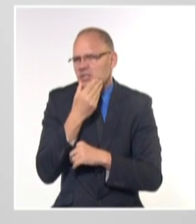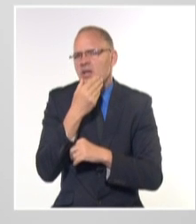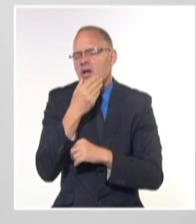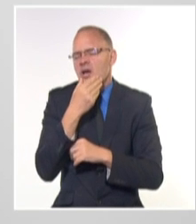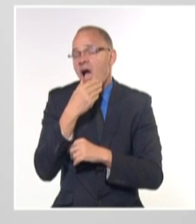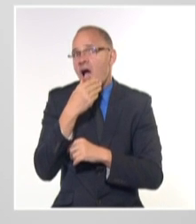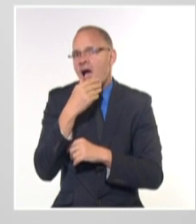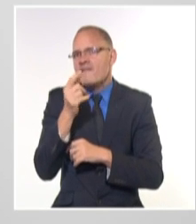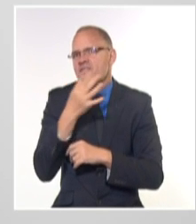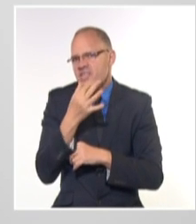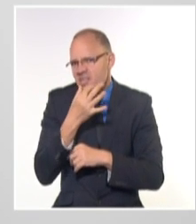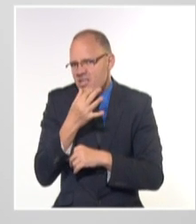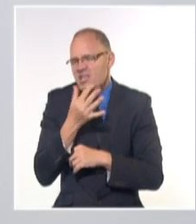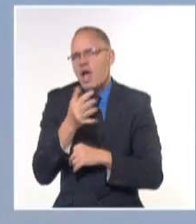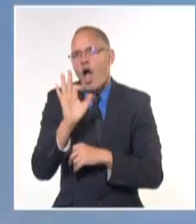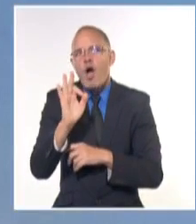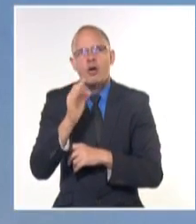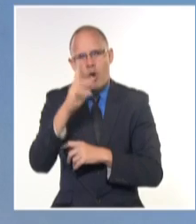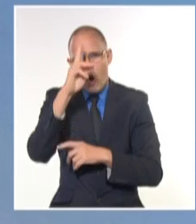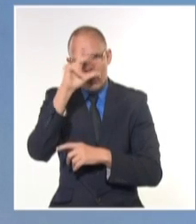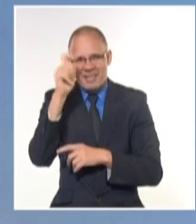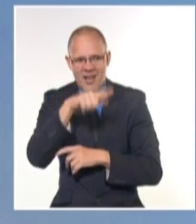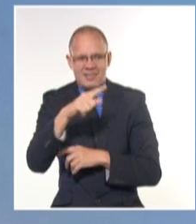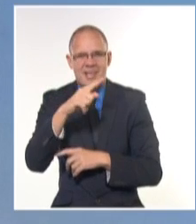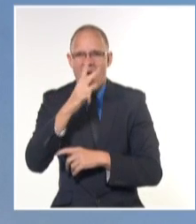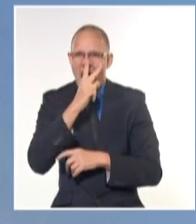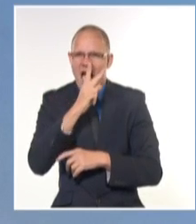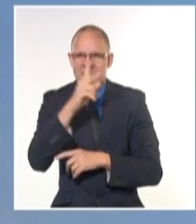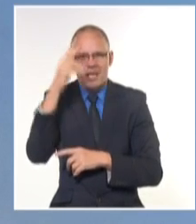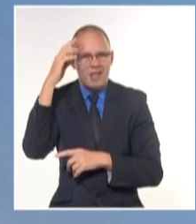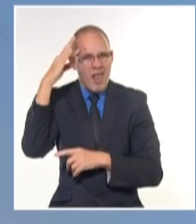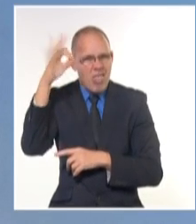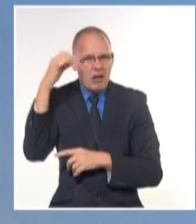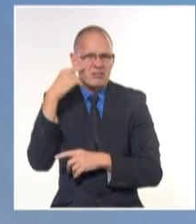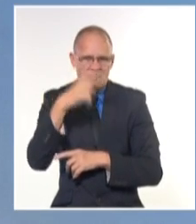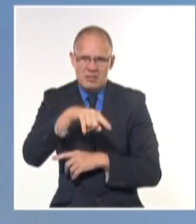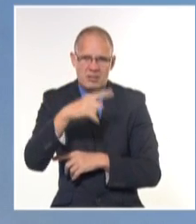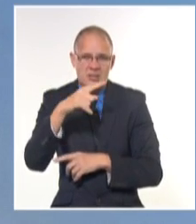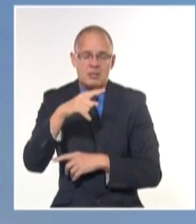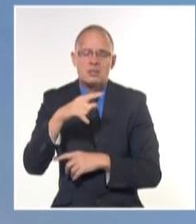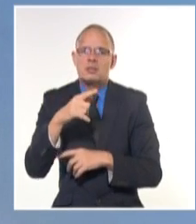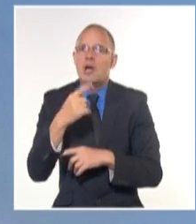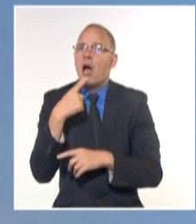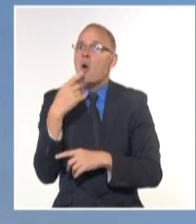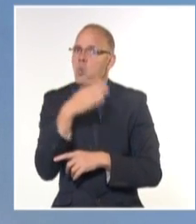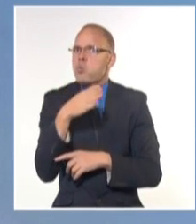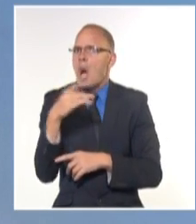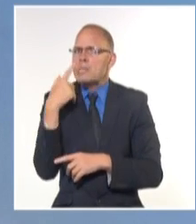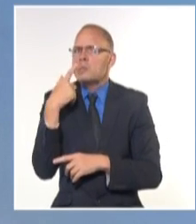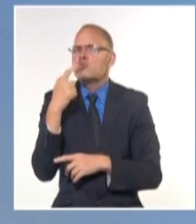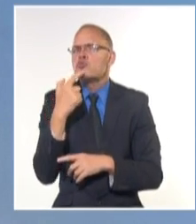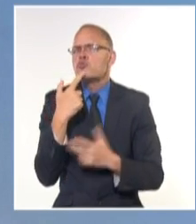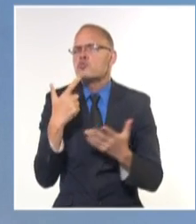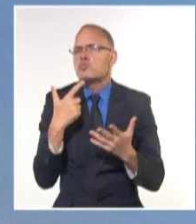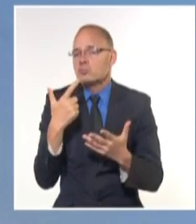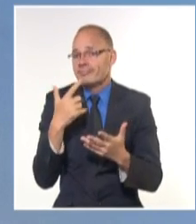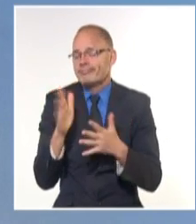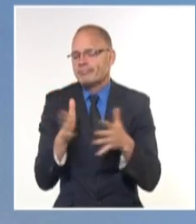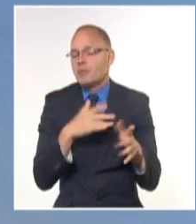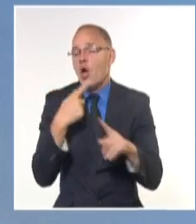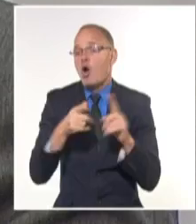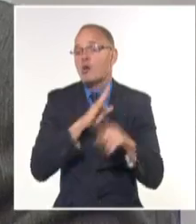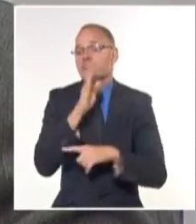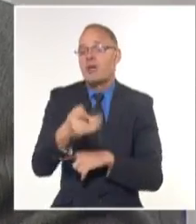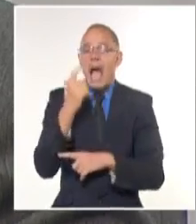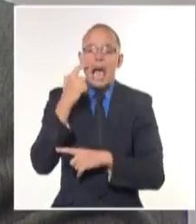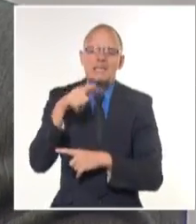psiquiátricos, estos recursos, ahí estuvimos. Estuvimos en las entidades del Grupo Empresarial de la Industria Alimentaria, fundamentalmente en la cadena cubana del pan